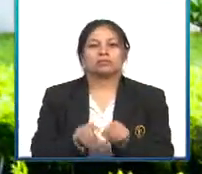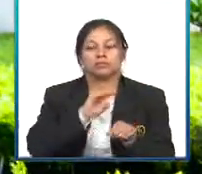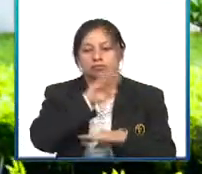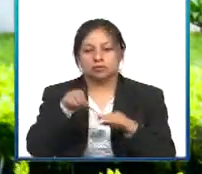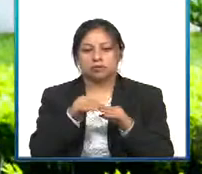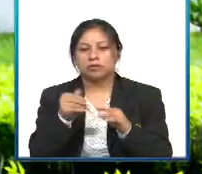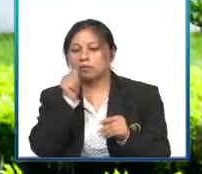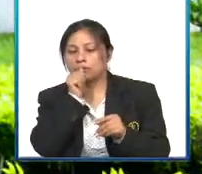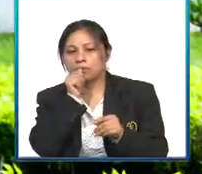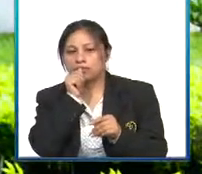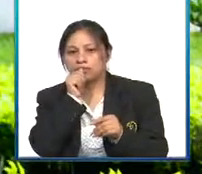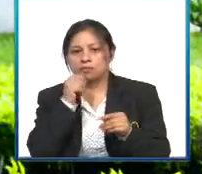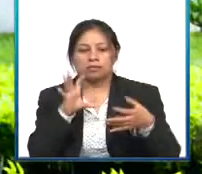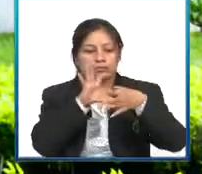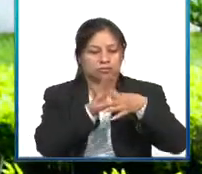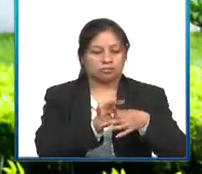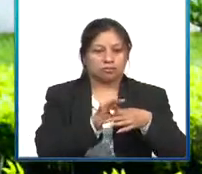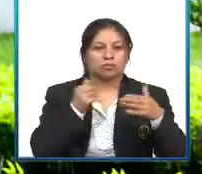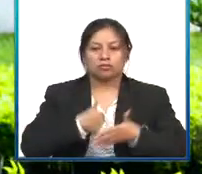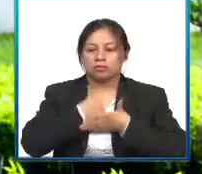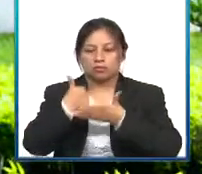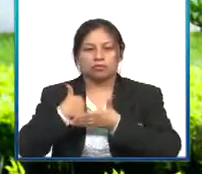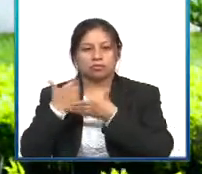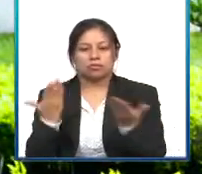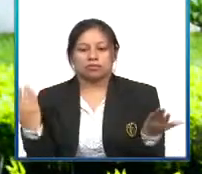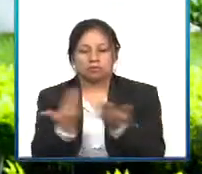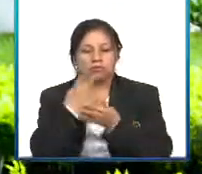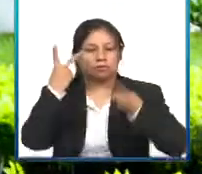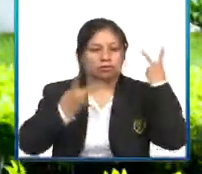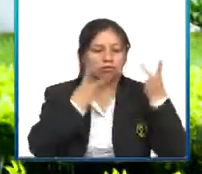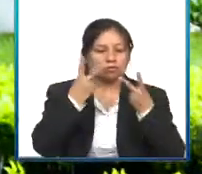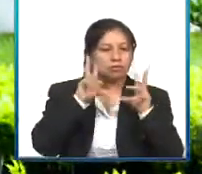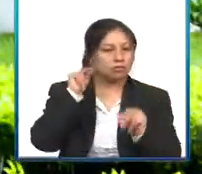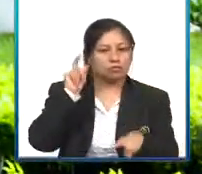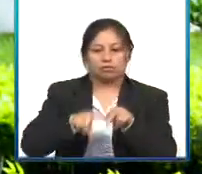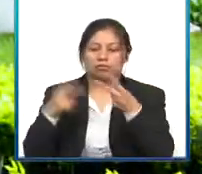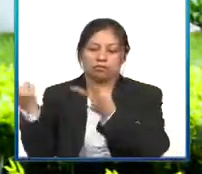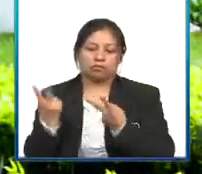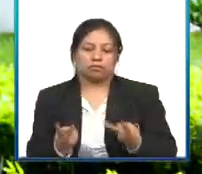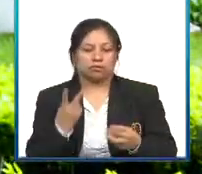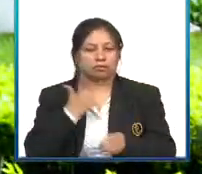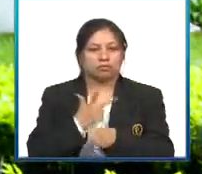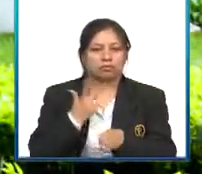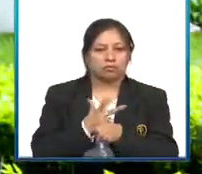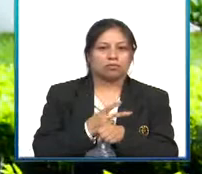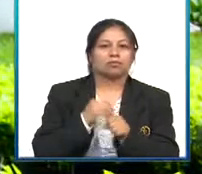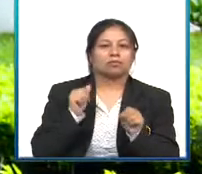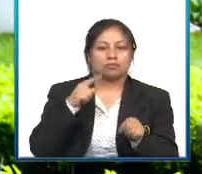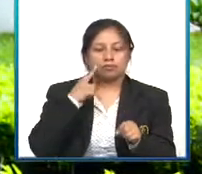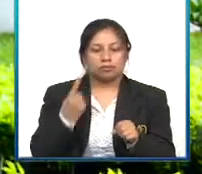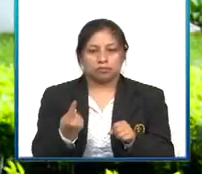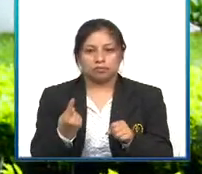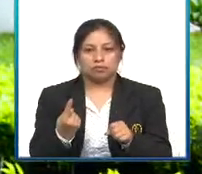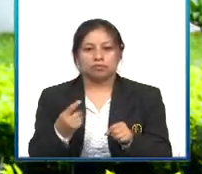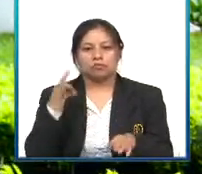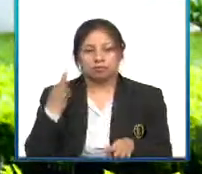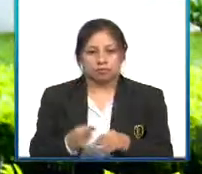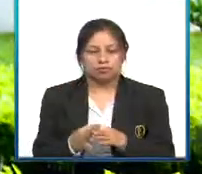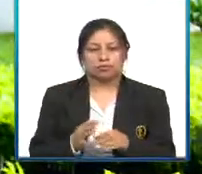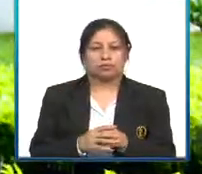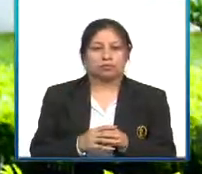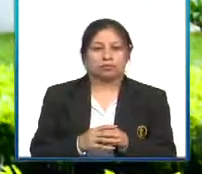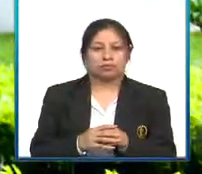todo el sector privado y la cadena de valor se beneficie para nuevo turismo que no ha estado viniendo a Guatemala, que hemos estado actualmente